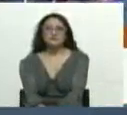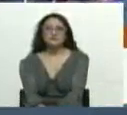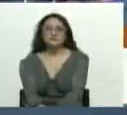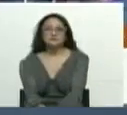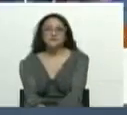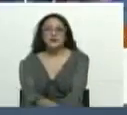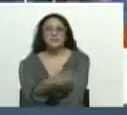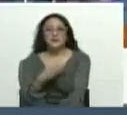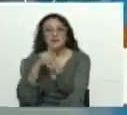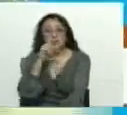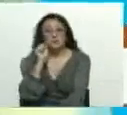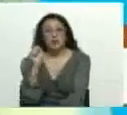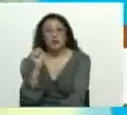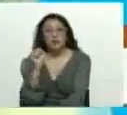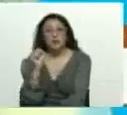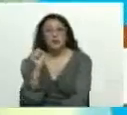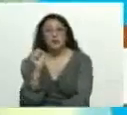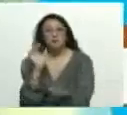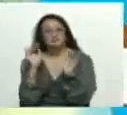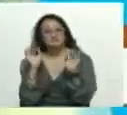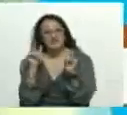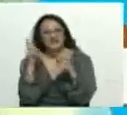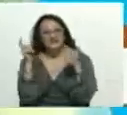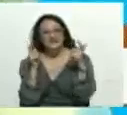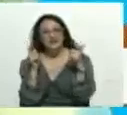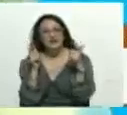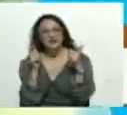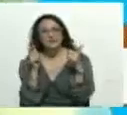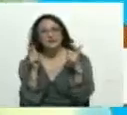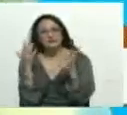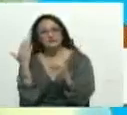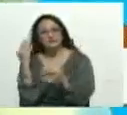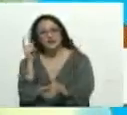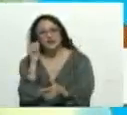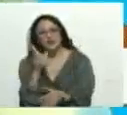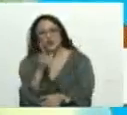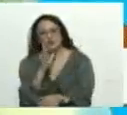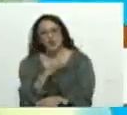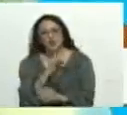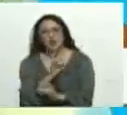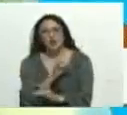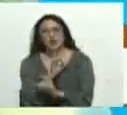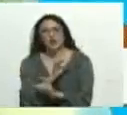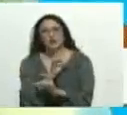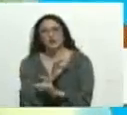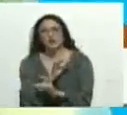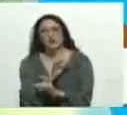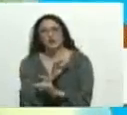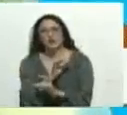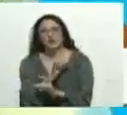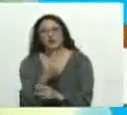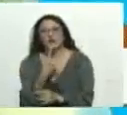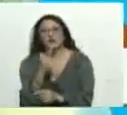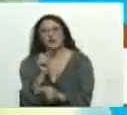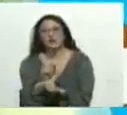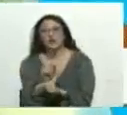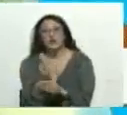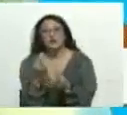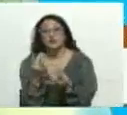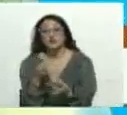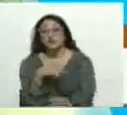el presidente maduro cuando despidió al comandante Chávez en aquellos días Terribles de dolor le dijo con